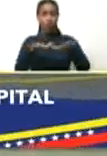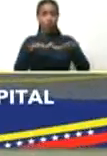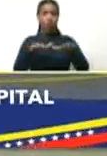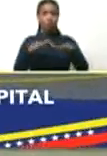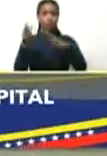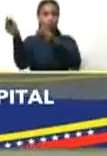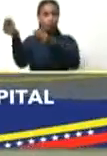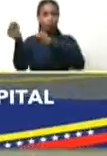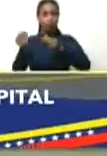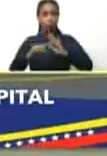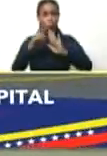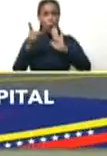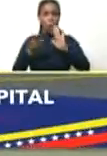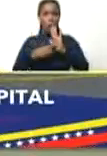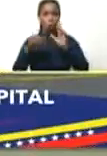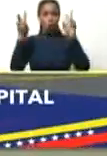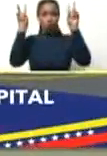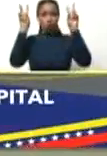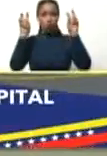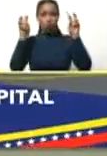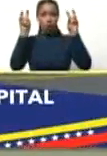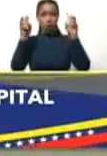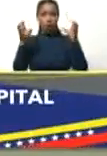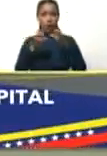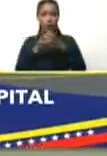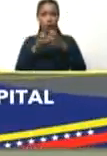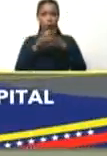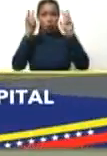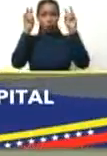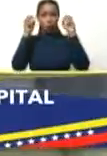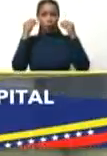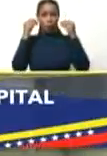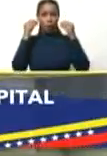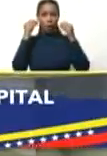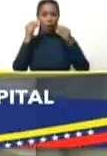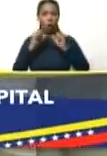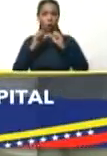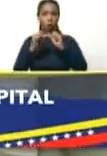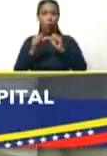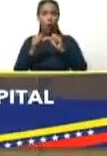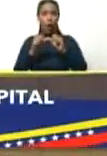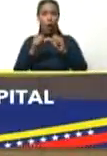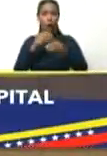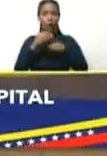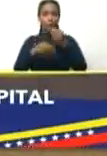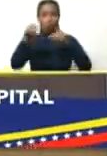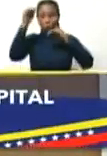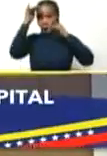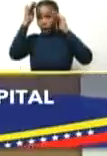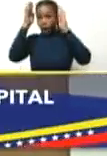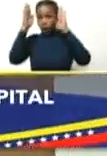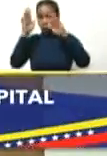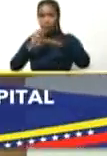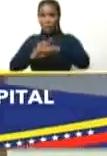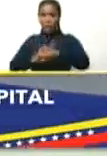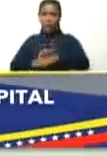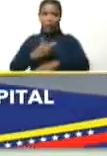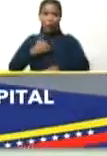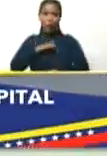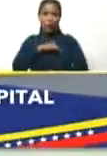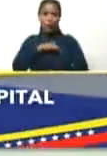dotación completamente nueva, con equipamiento nuevo para así reforzar nuestra atención médica, nuestra